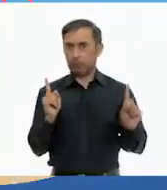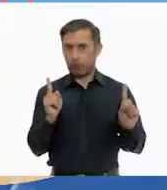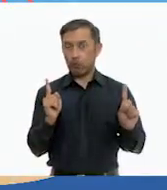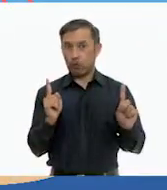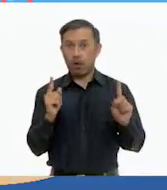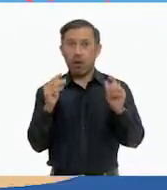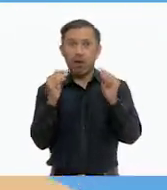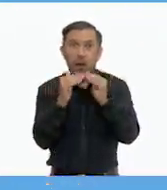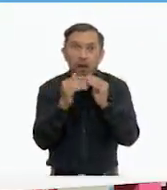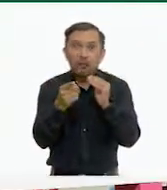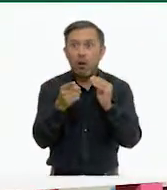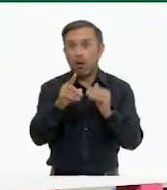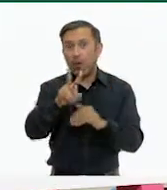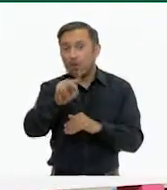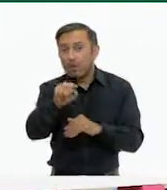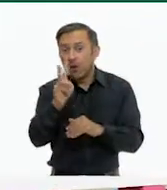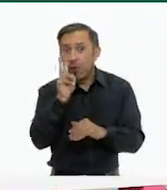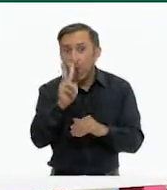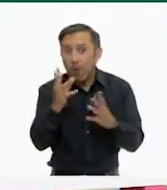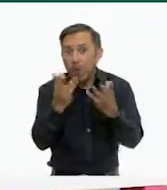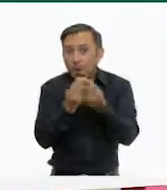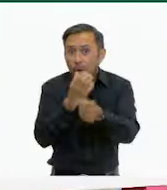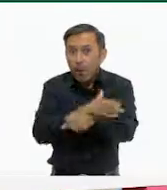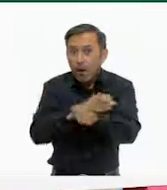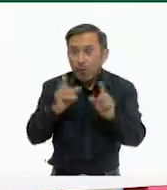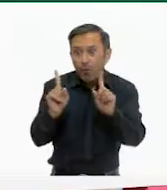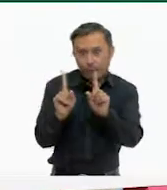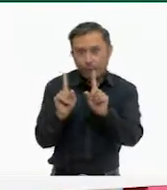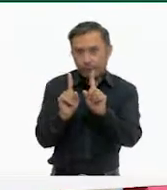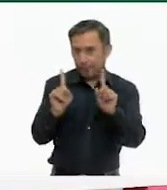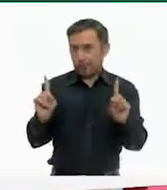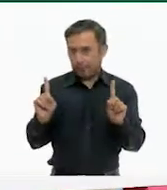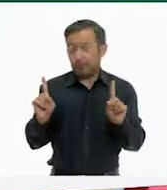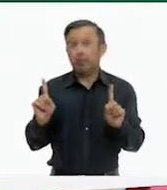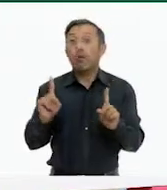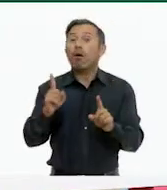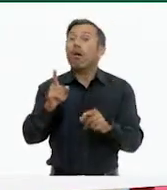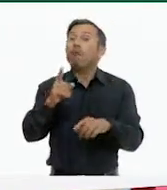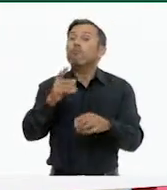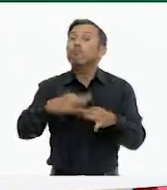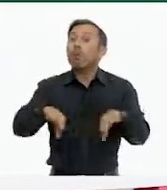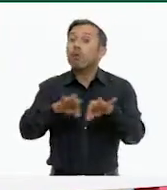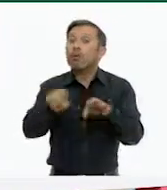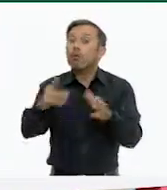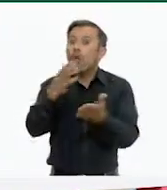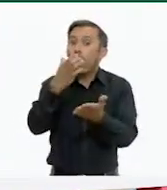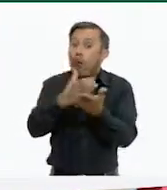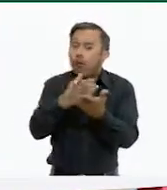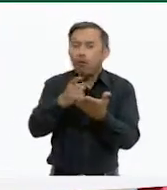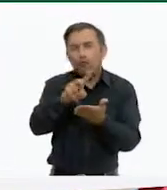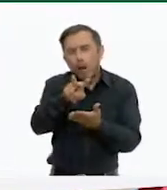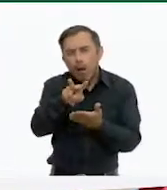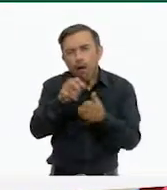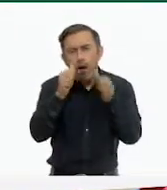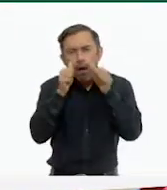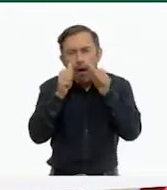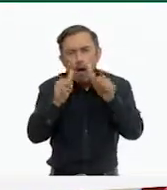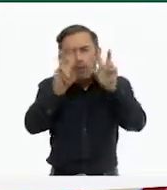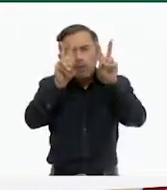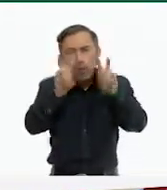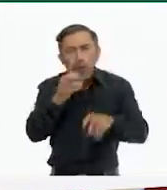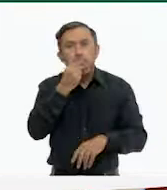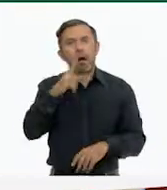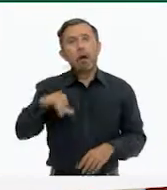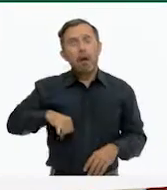programa. Recuerden que también es muy importante tener una libreta para que vayan haciendo todas las anotaciones. Todo lo que les llame la atención que